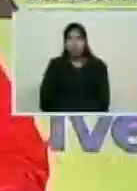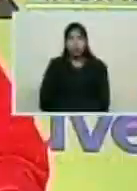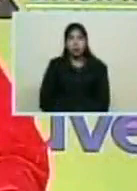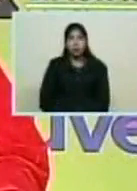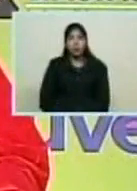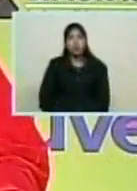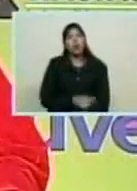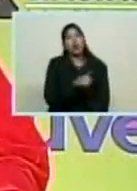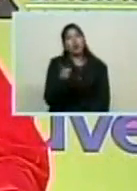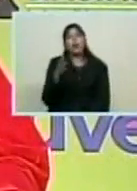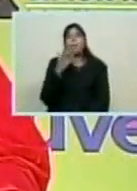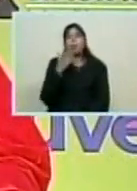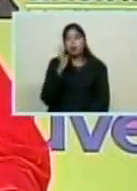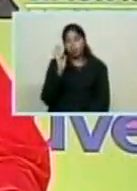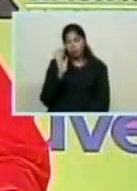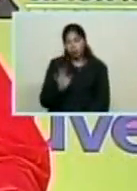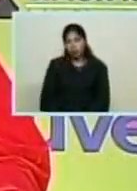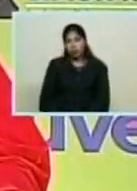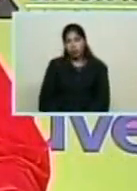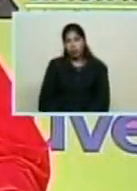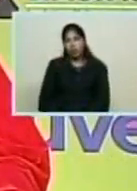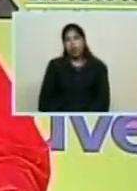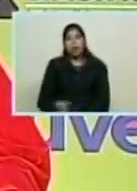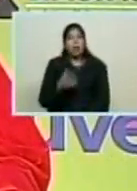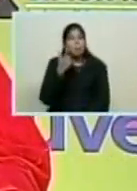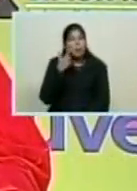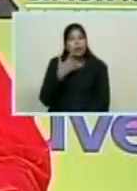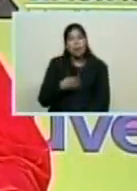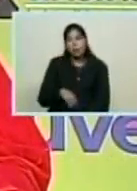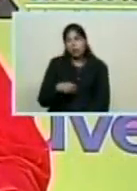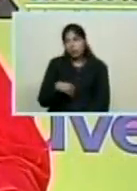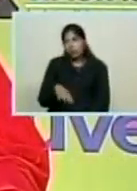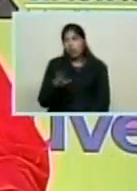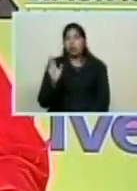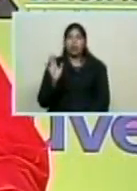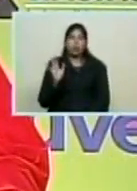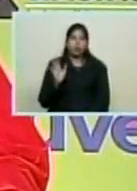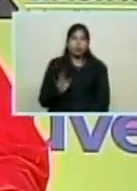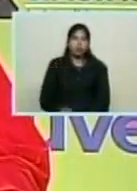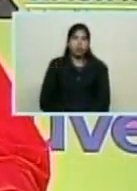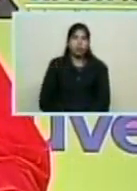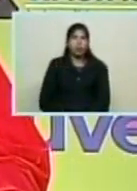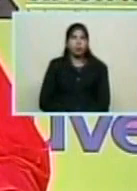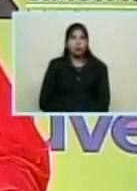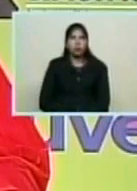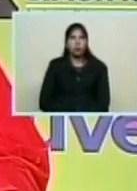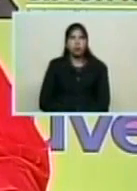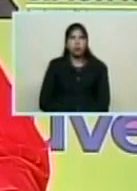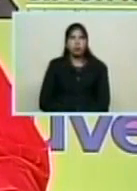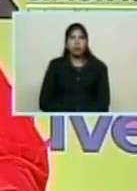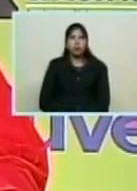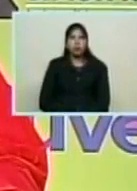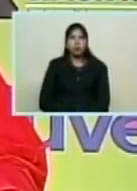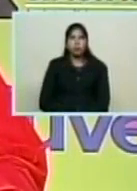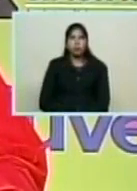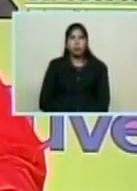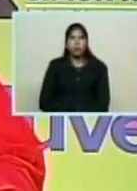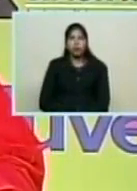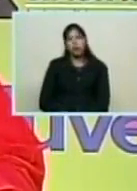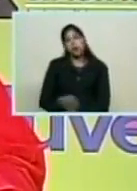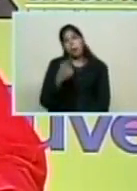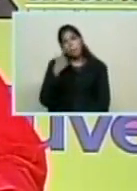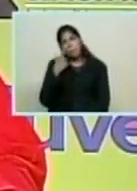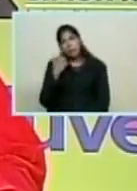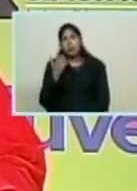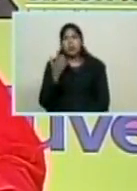Si ustedes me dijeran, mira, Nicolás, mira, Maduro, mira, presidente Nicolás Maduro, mira, camarada,